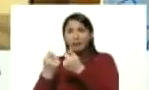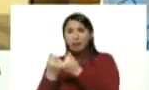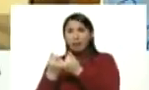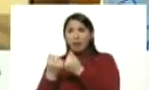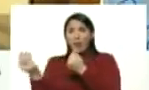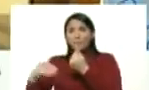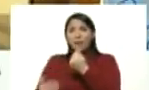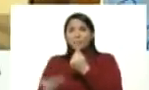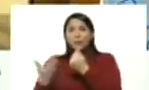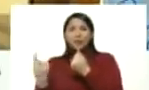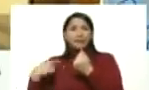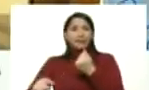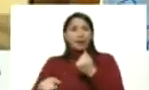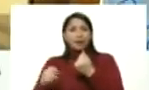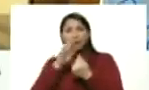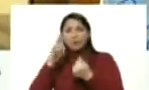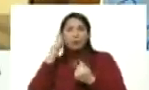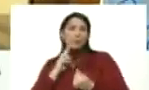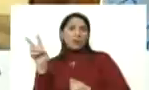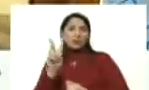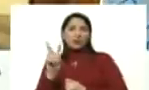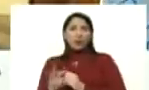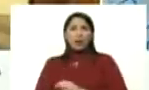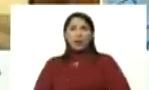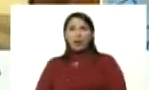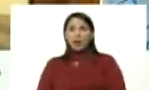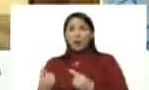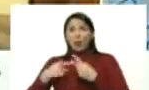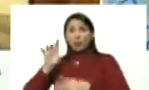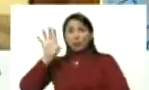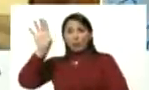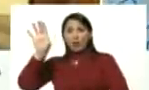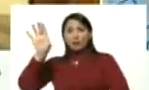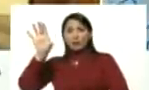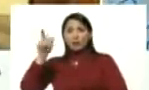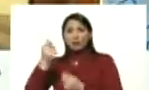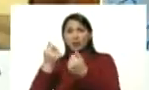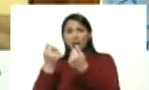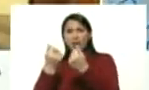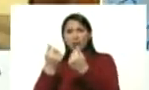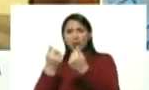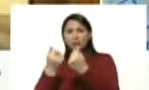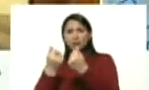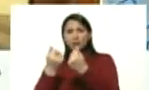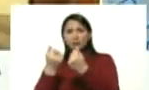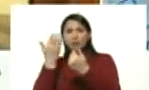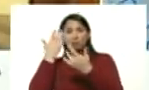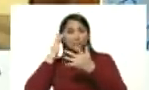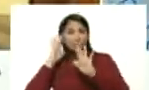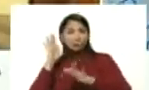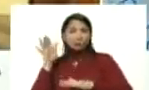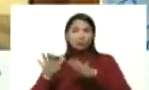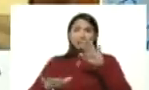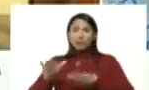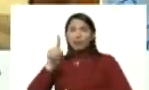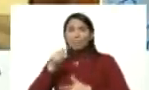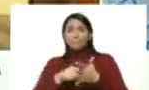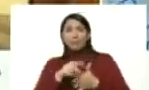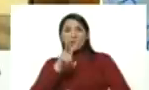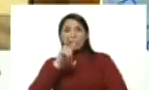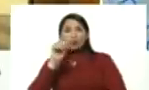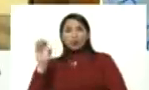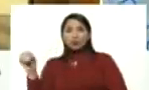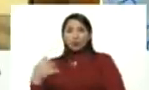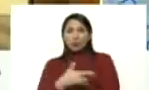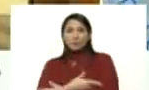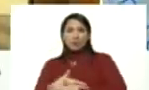que tiene la República Bolivariana de Venezuela en el exterior por un monto aproximado de 1.200